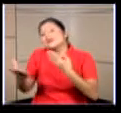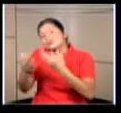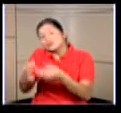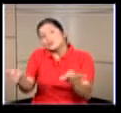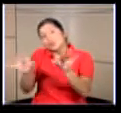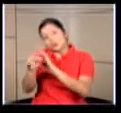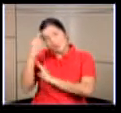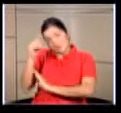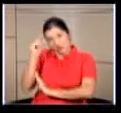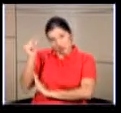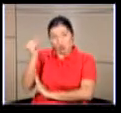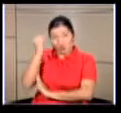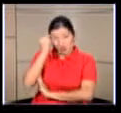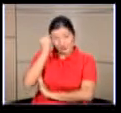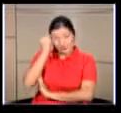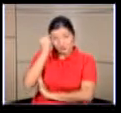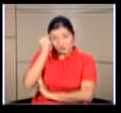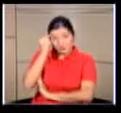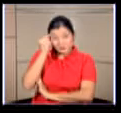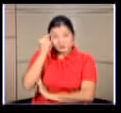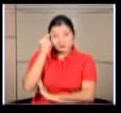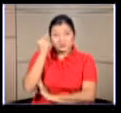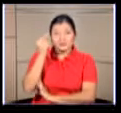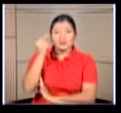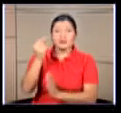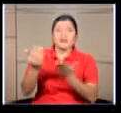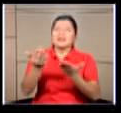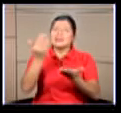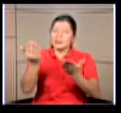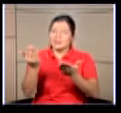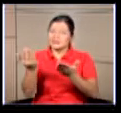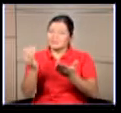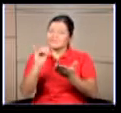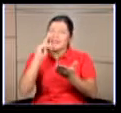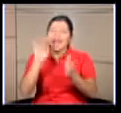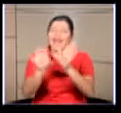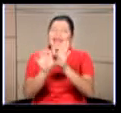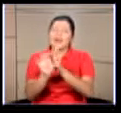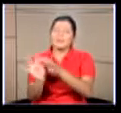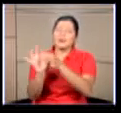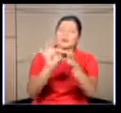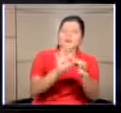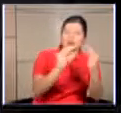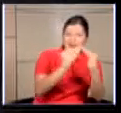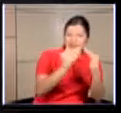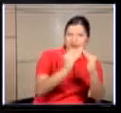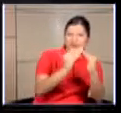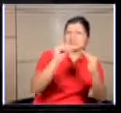momento, ¿verdad?, que tal vez lo podemos traducir a nivel de nuestras casas, ¿verdad? Exactamente, lo más